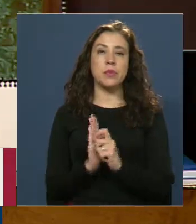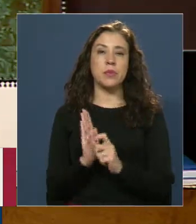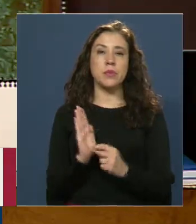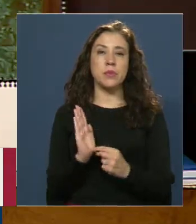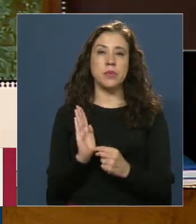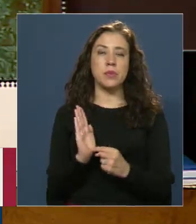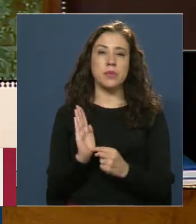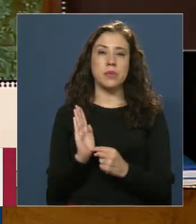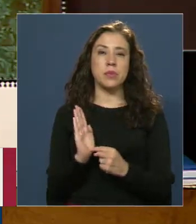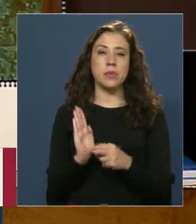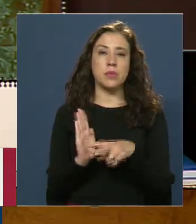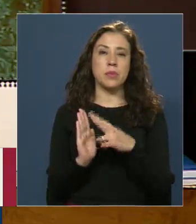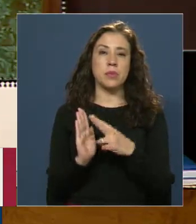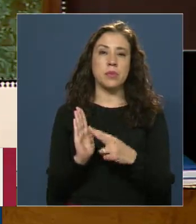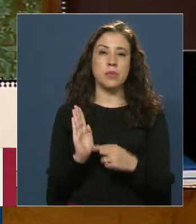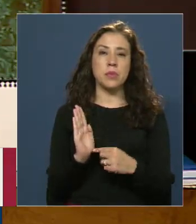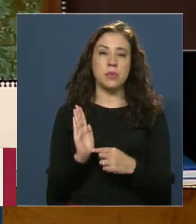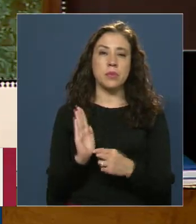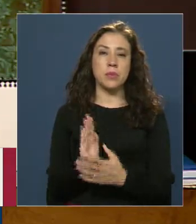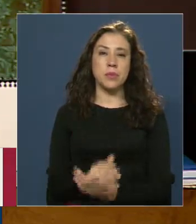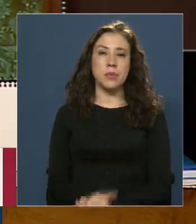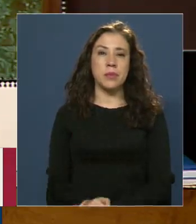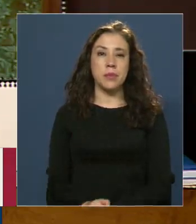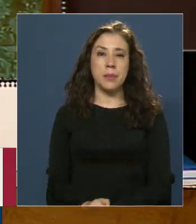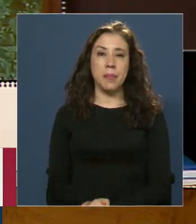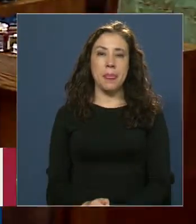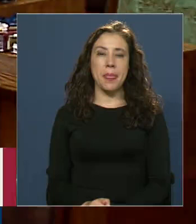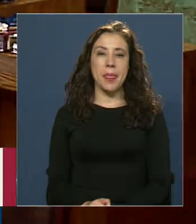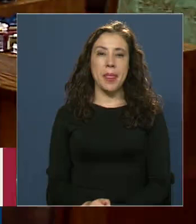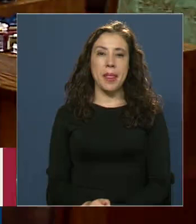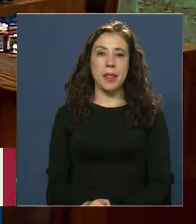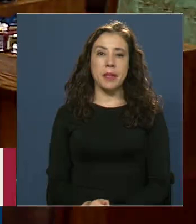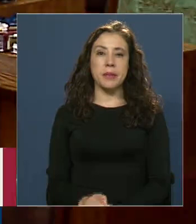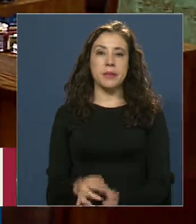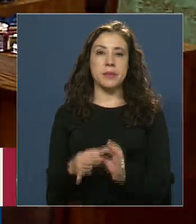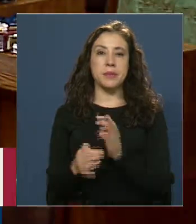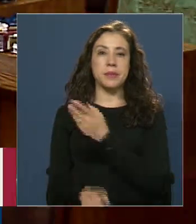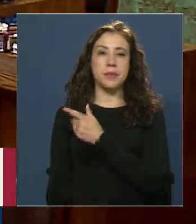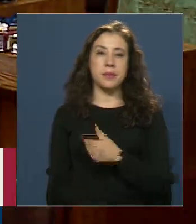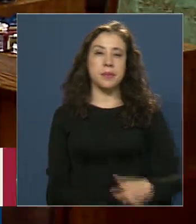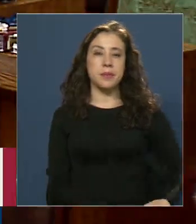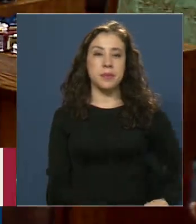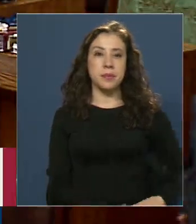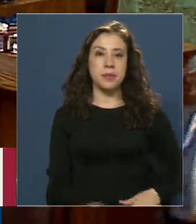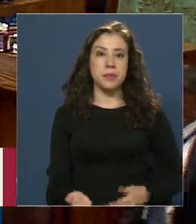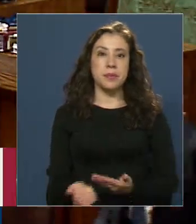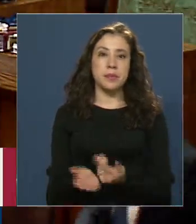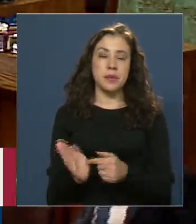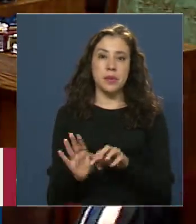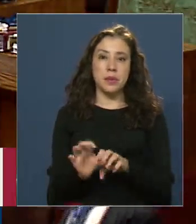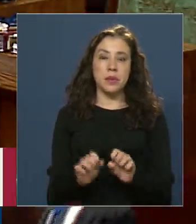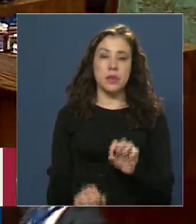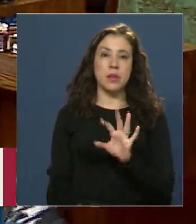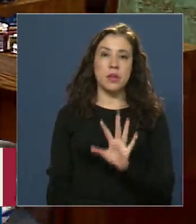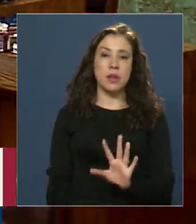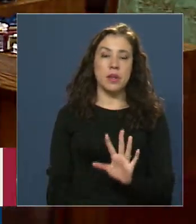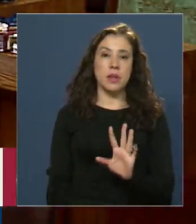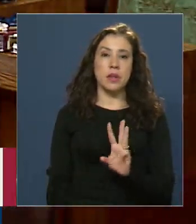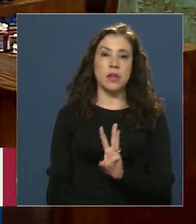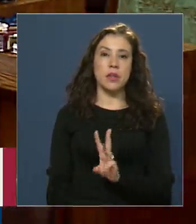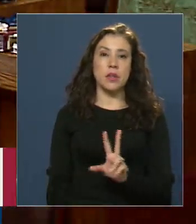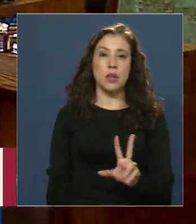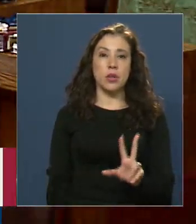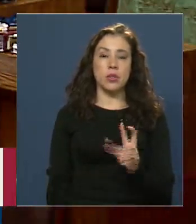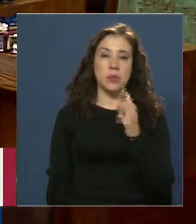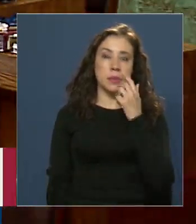dé lectura de su parte dispositiva. Gracias, Presidenta. La propuesta de resolución número